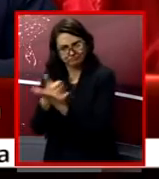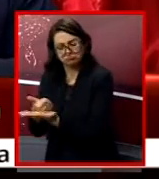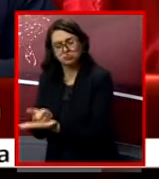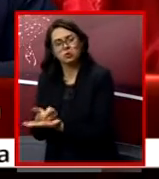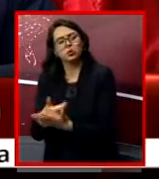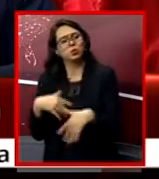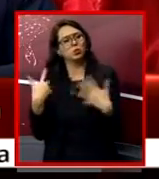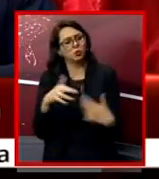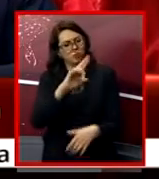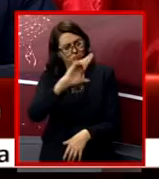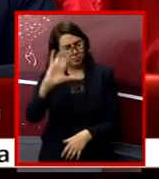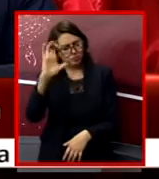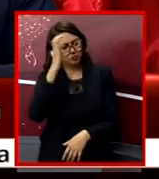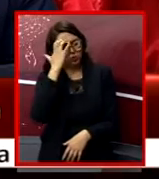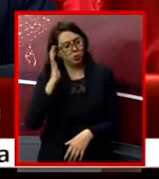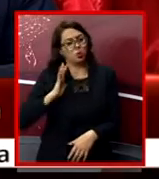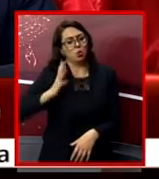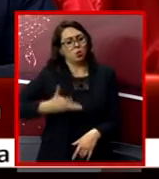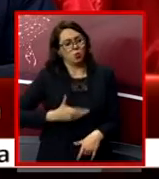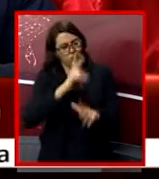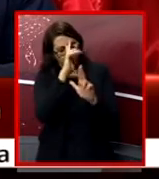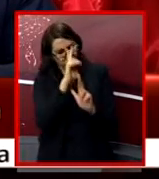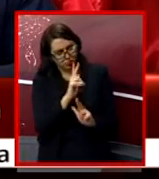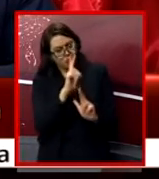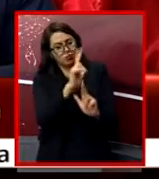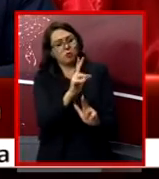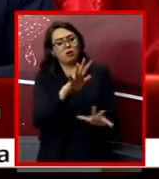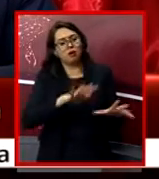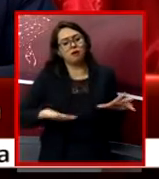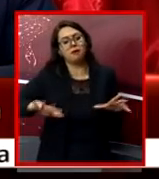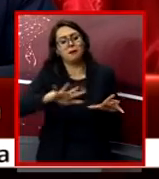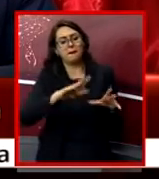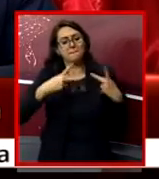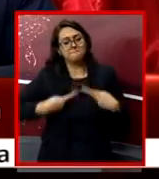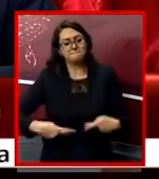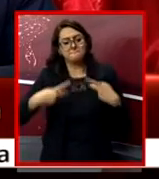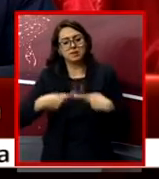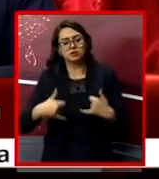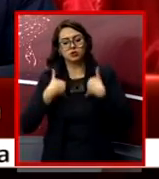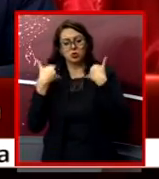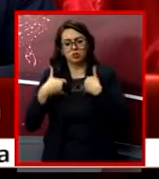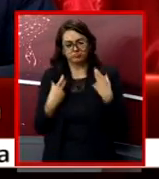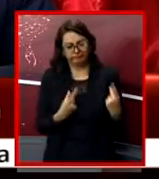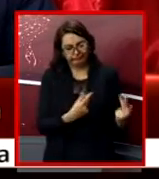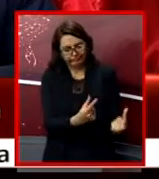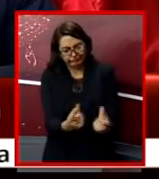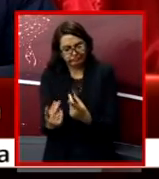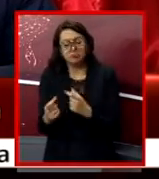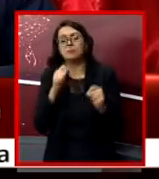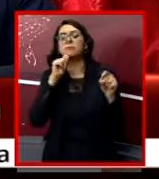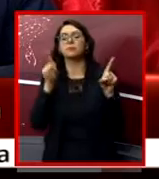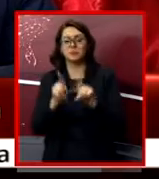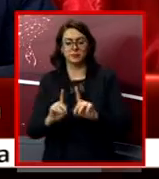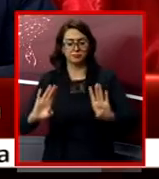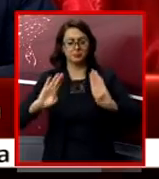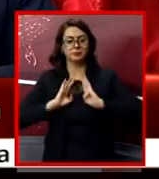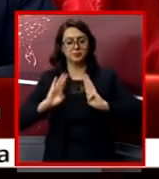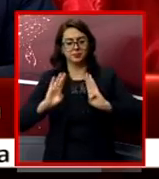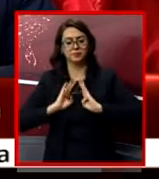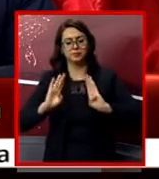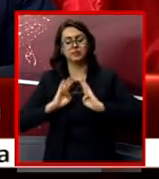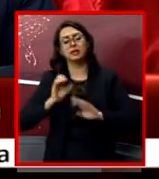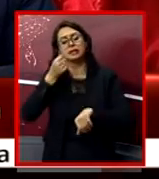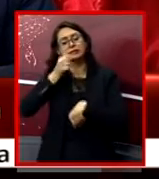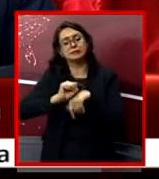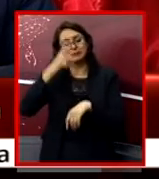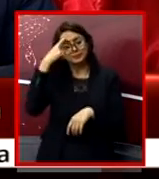nuestro orgullo. Nuestro homenaje a esta sociedad civil, a esta juventud viva, al Ejército Mexicano, a la Secretaría